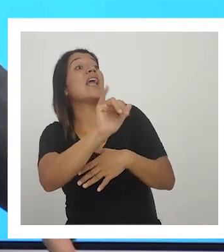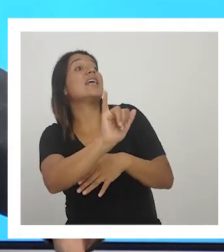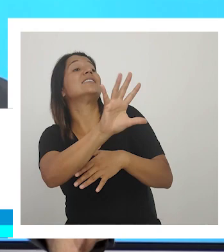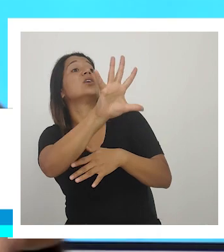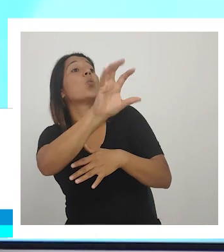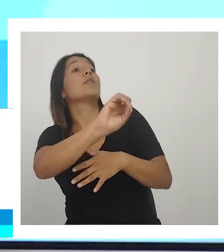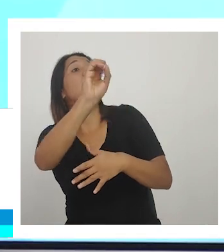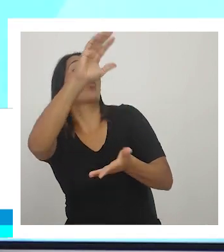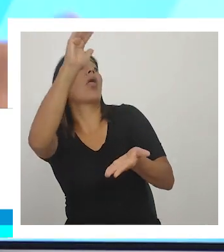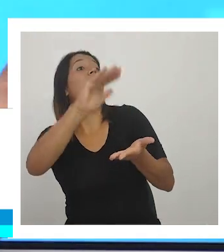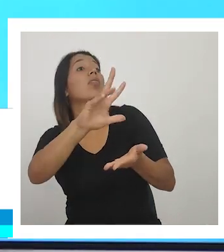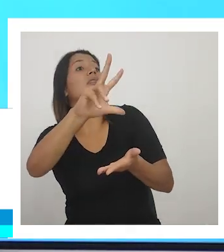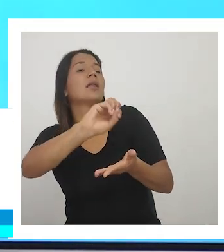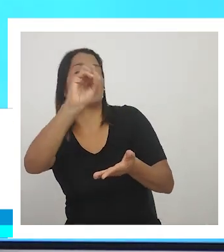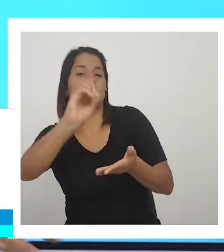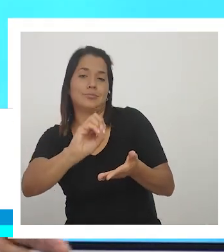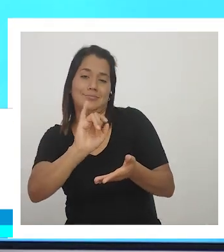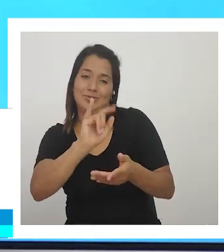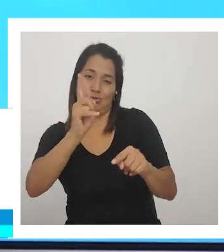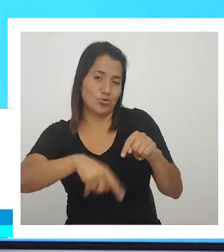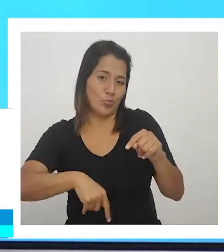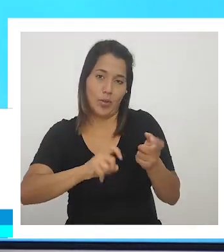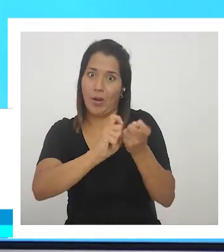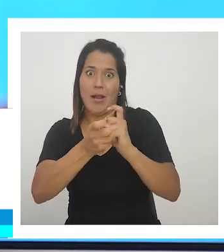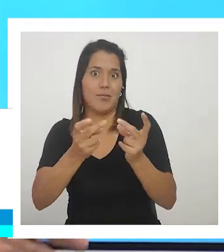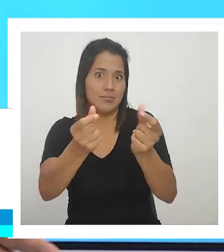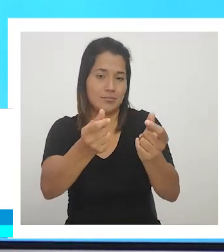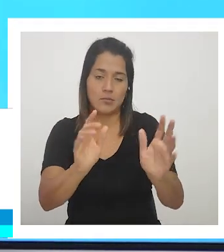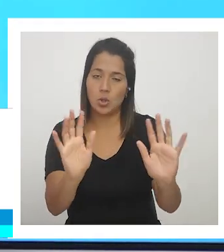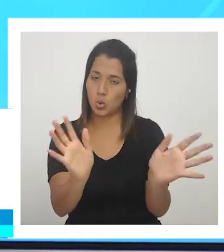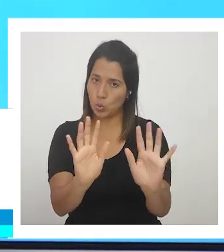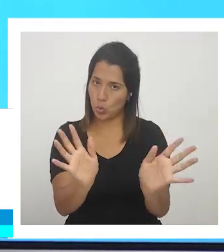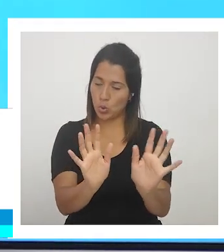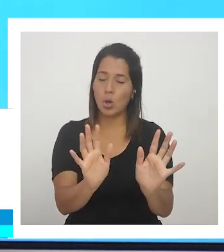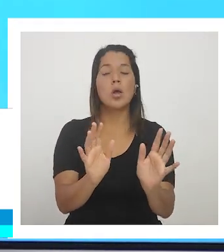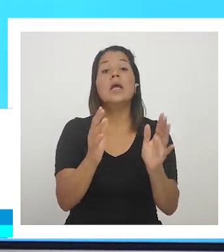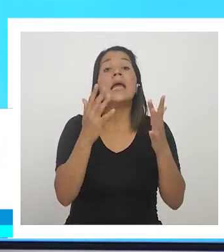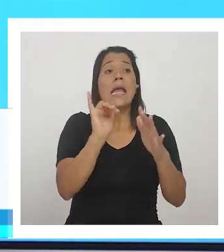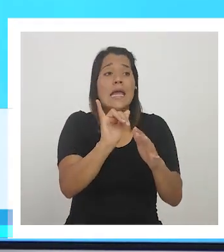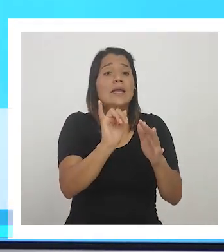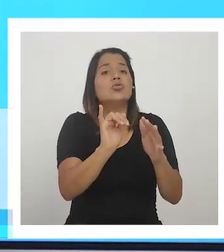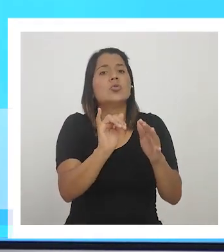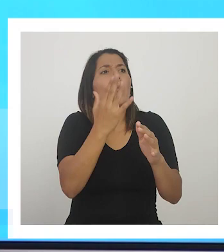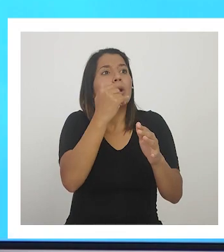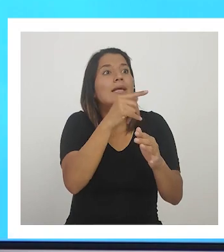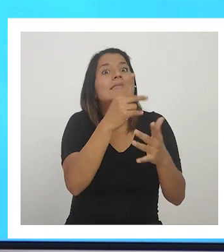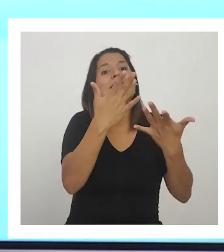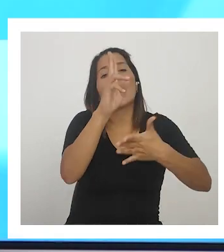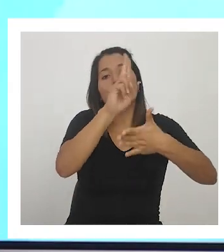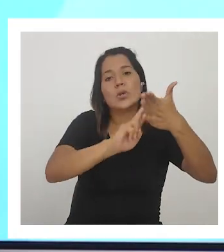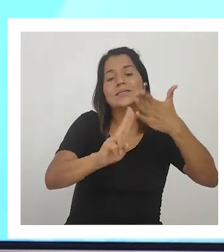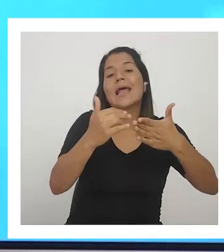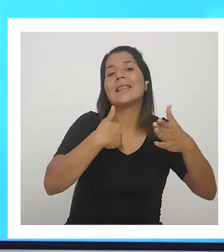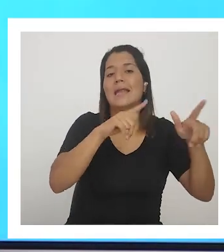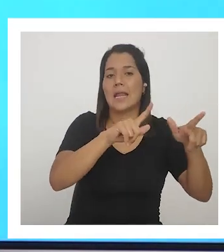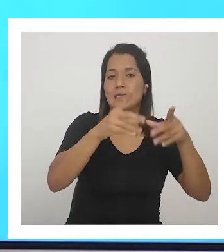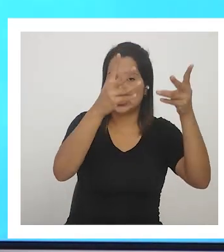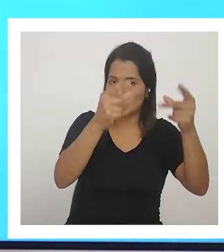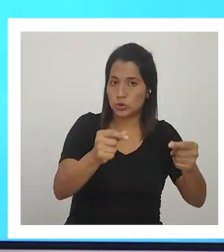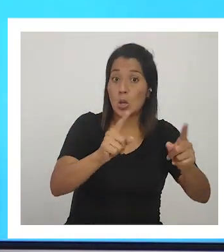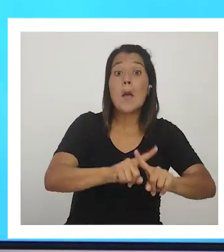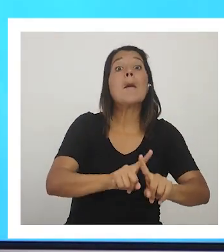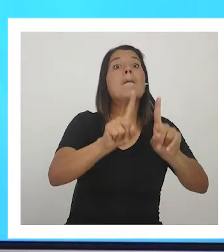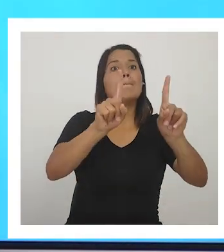ustedes tienen un 30%, ¿verdad? Eso no puede ser así. Eso hay que ajustarlo porque ya los presupuestos están, pero sí hay toda una